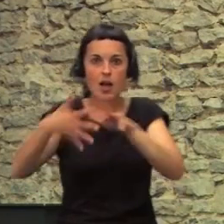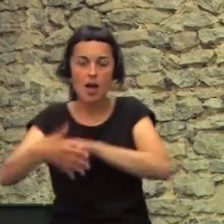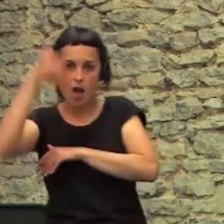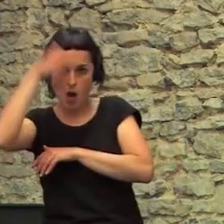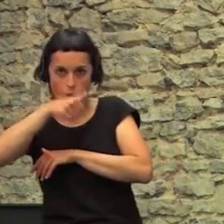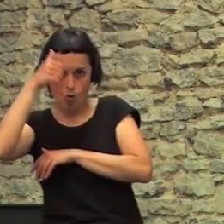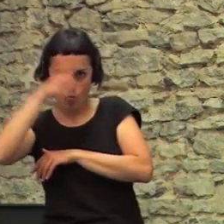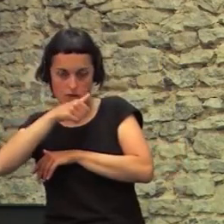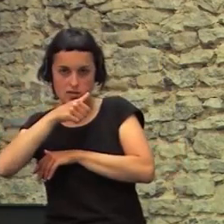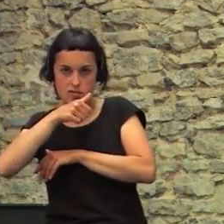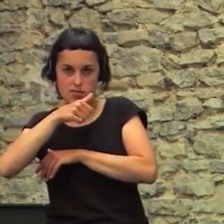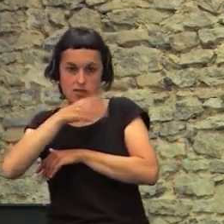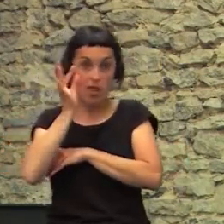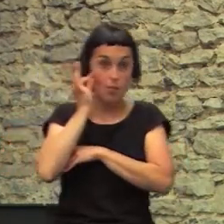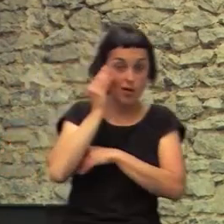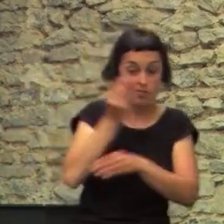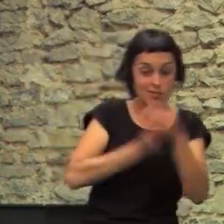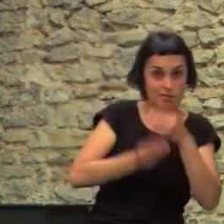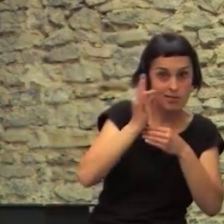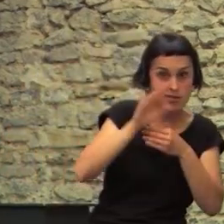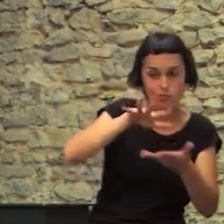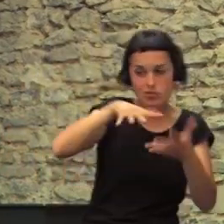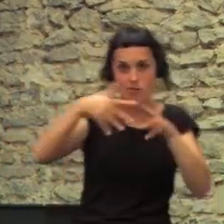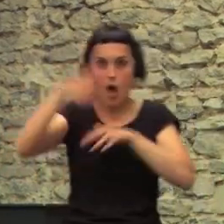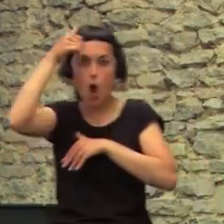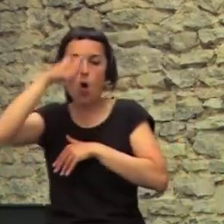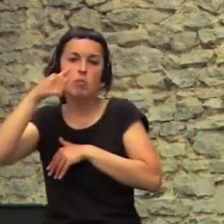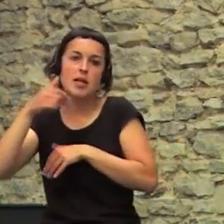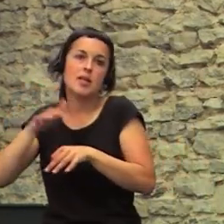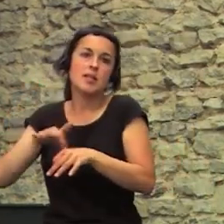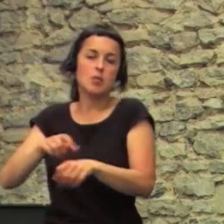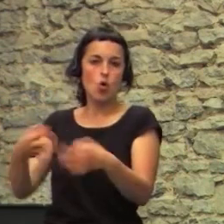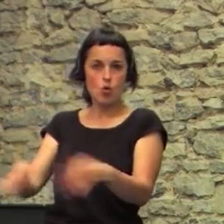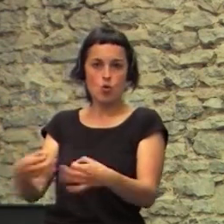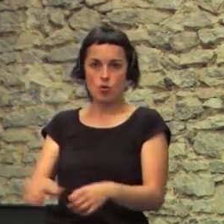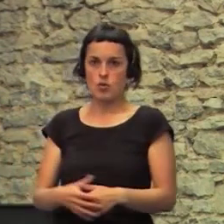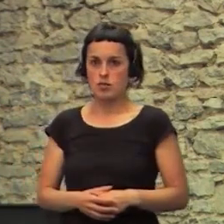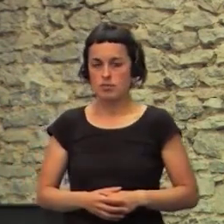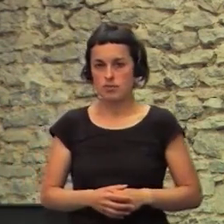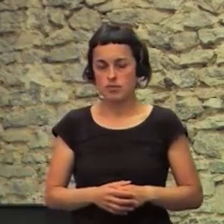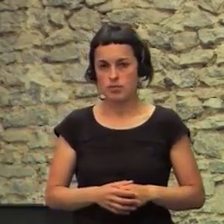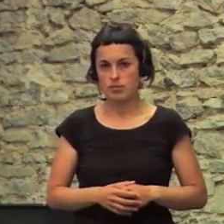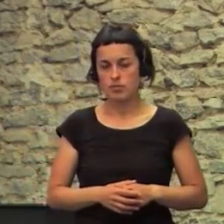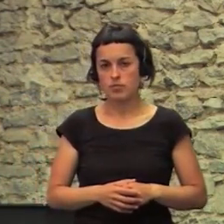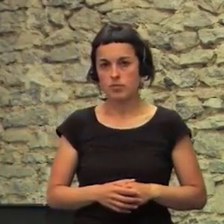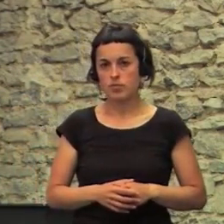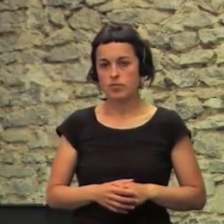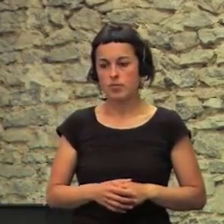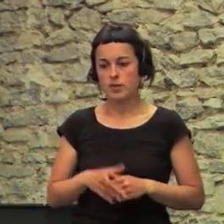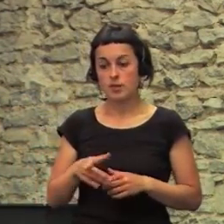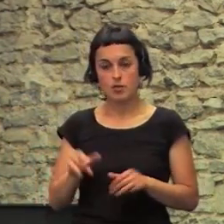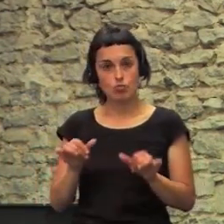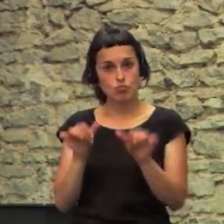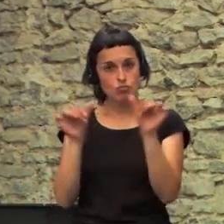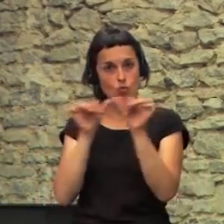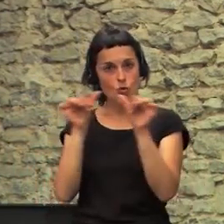O sea, te transformas en un típico hombre. Se llama déficit de 5-alfa reductasa. Y es una forma muy típica,